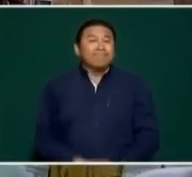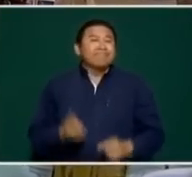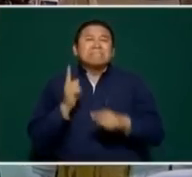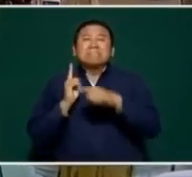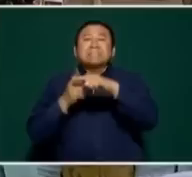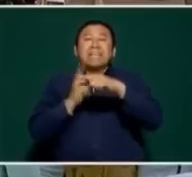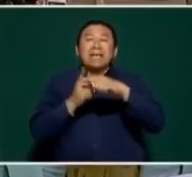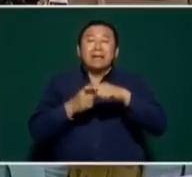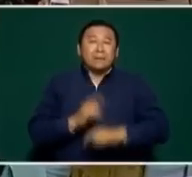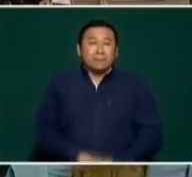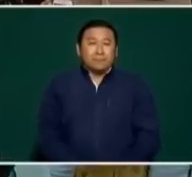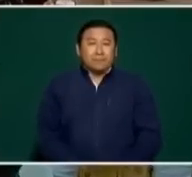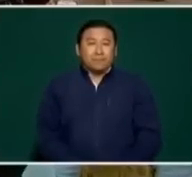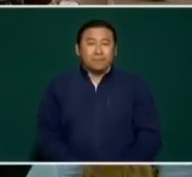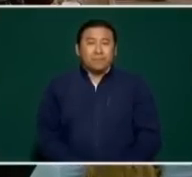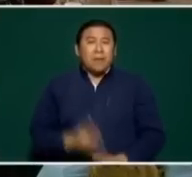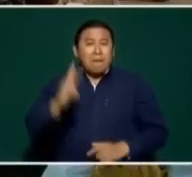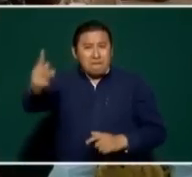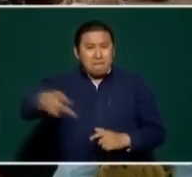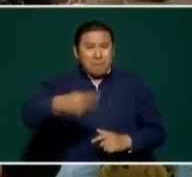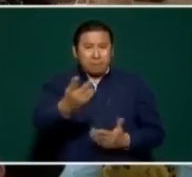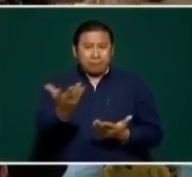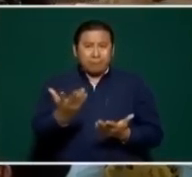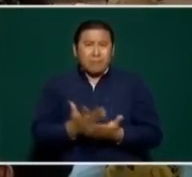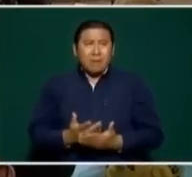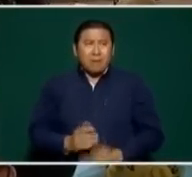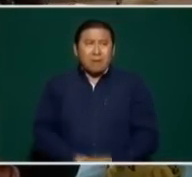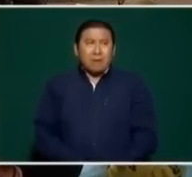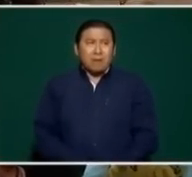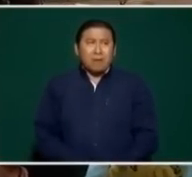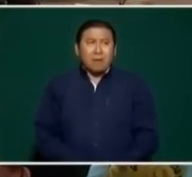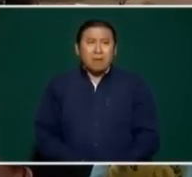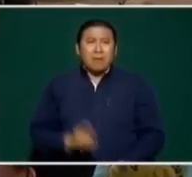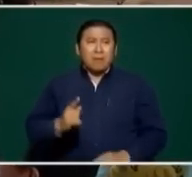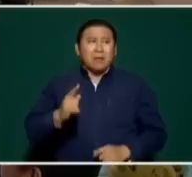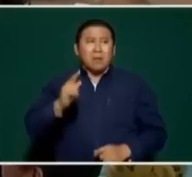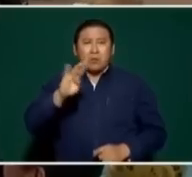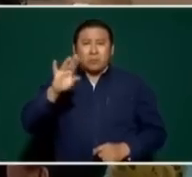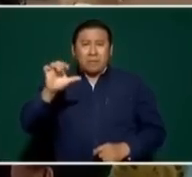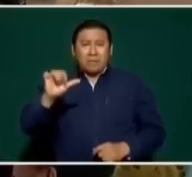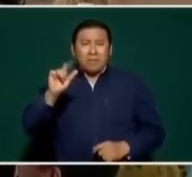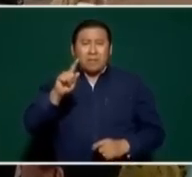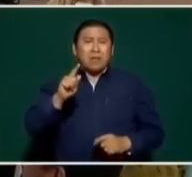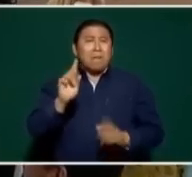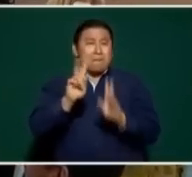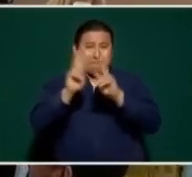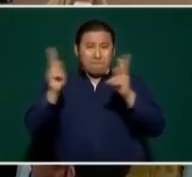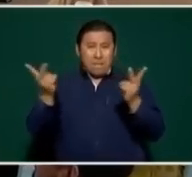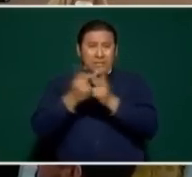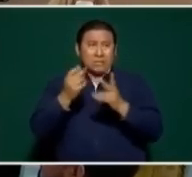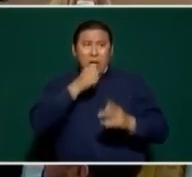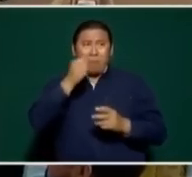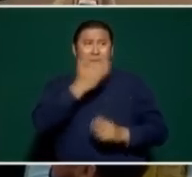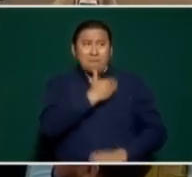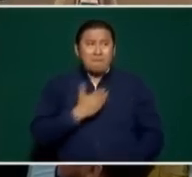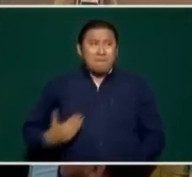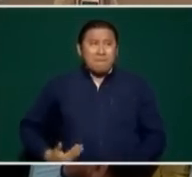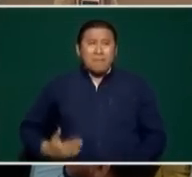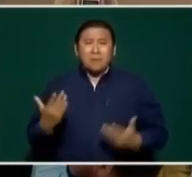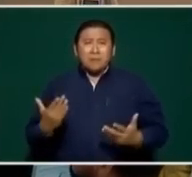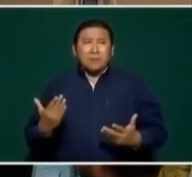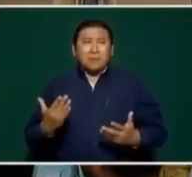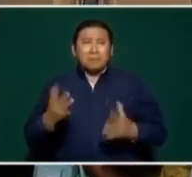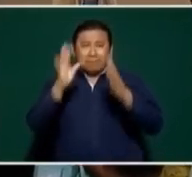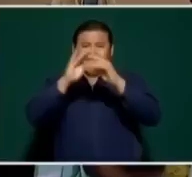¿Quién? ¿Sí? Cancún, le agradezco mucho. Mi nombre es Osvaldo Ang, de Sofima Periodismo. Señor presidente, lo voy a leer para no salirme